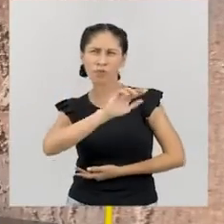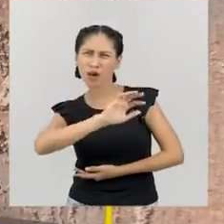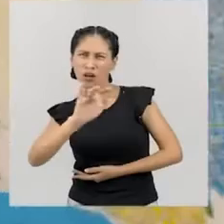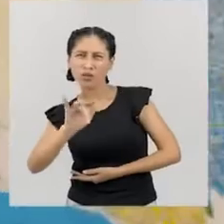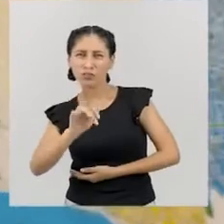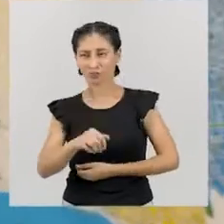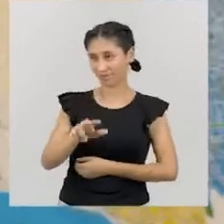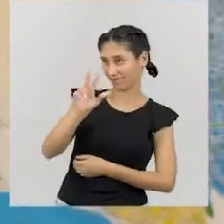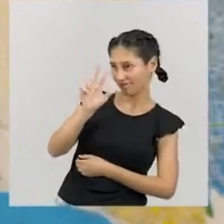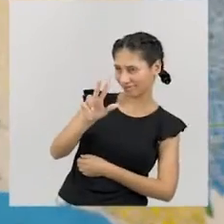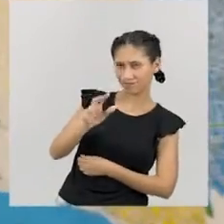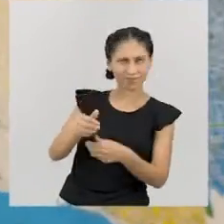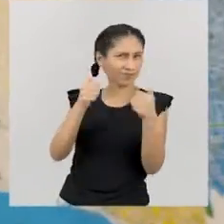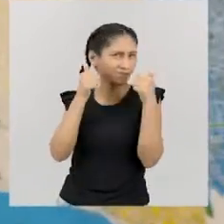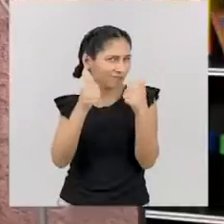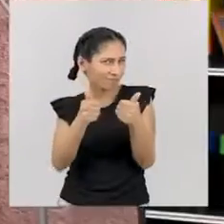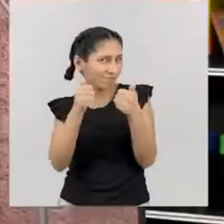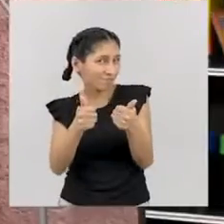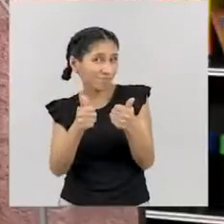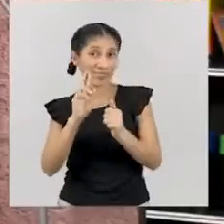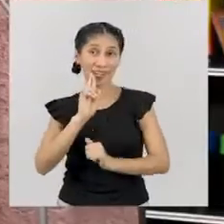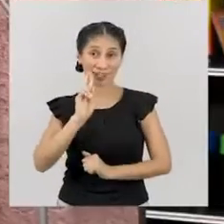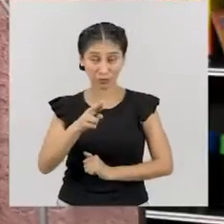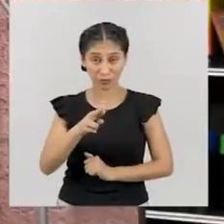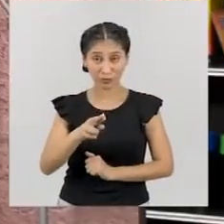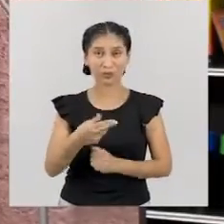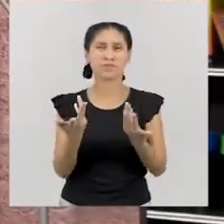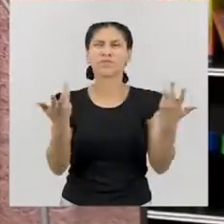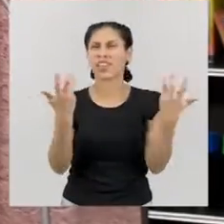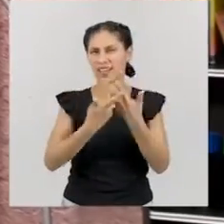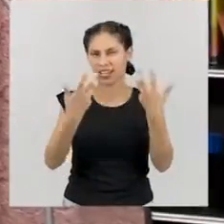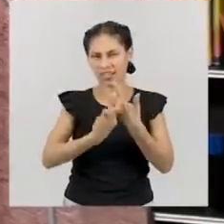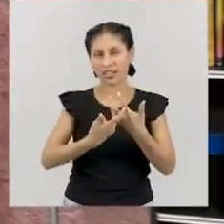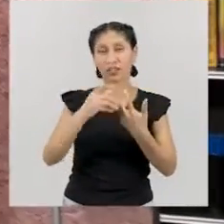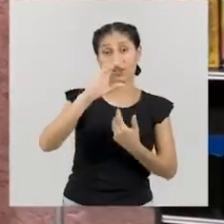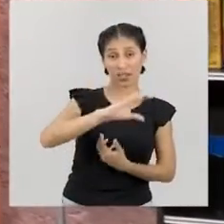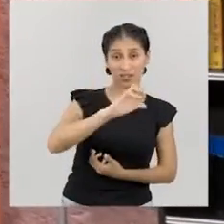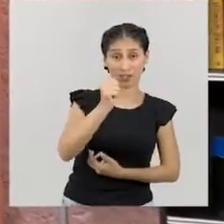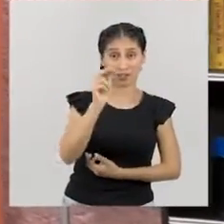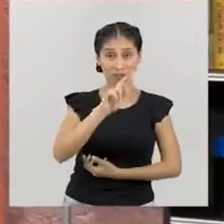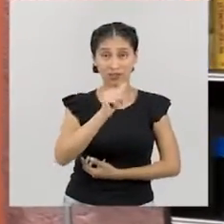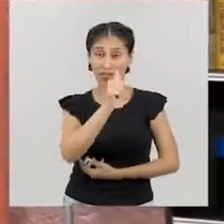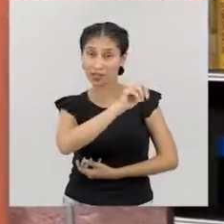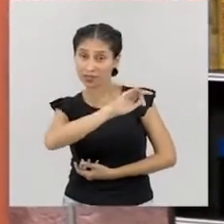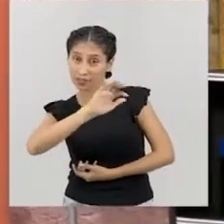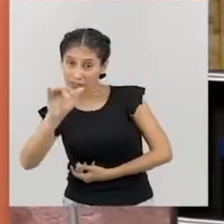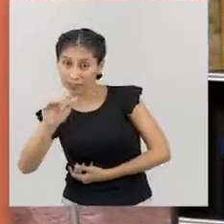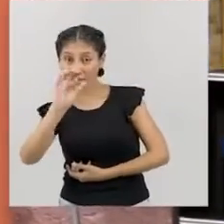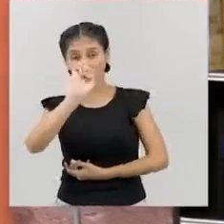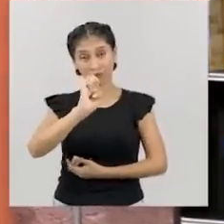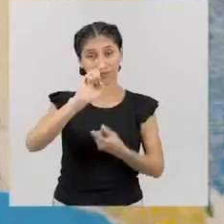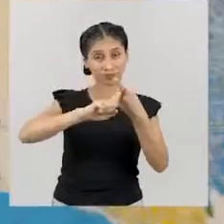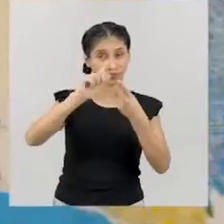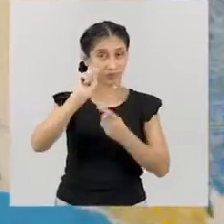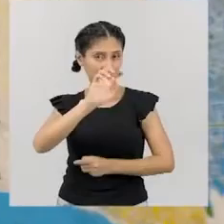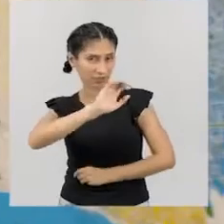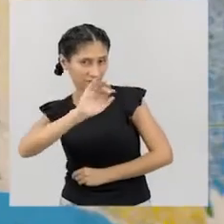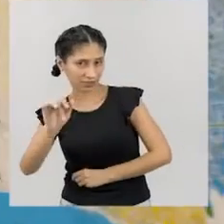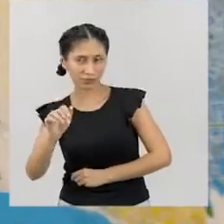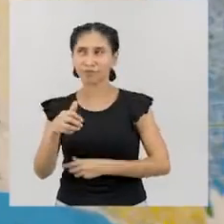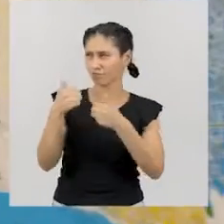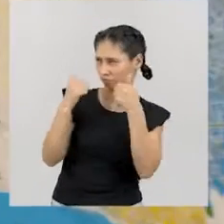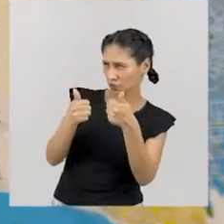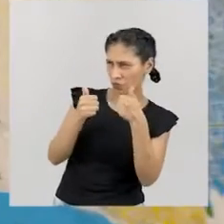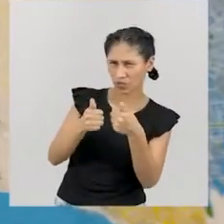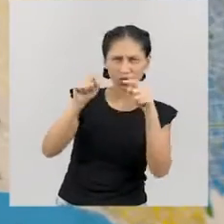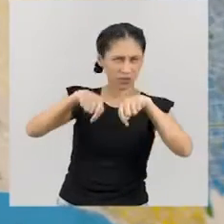profe. Muy bien, Cori. La respuesta corresponde a la característica externa del texto, profesor. Exactamente,